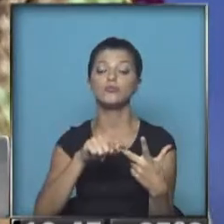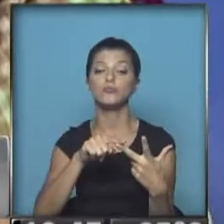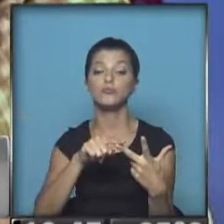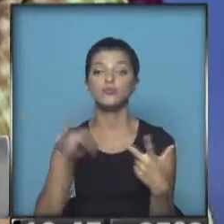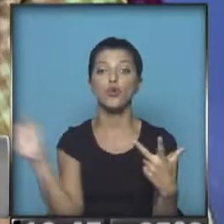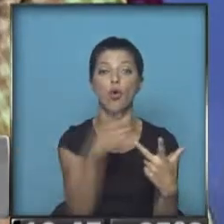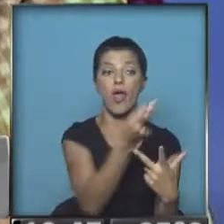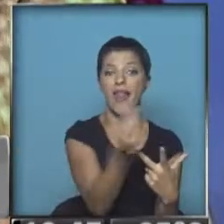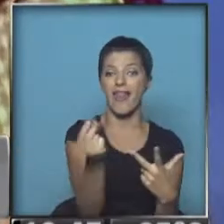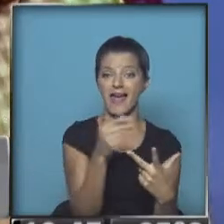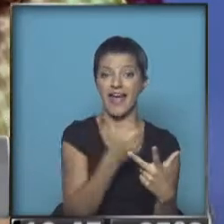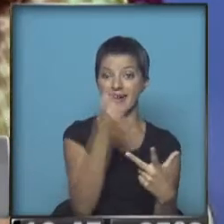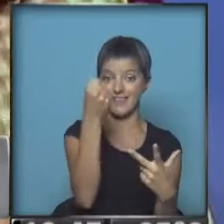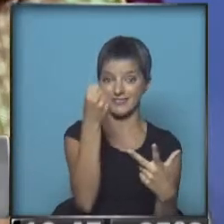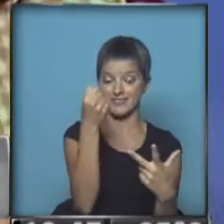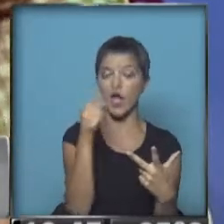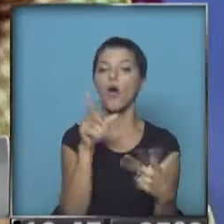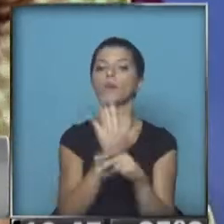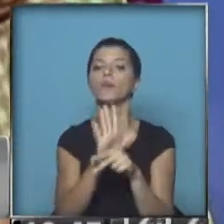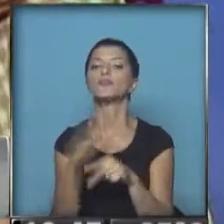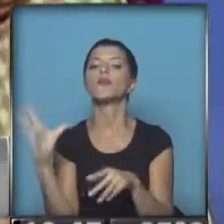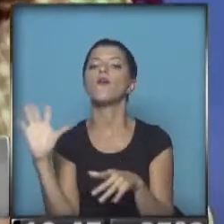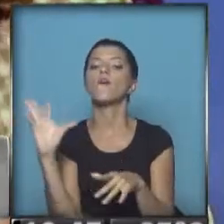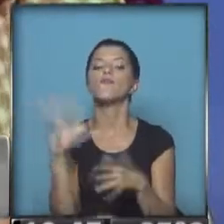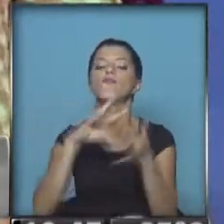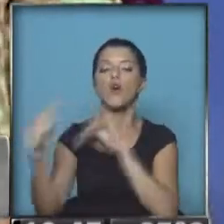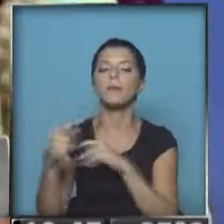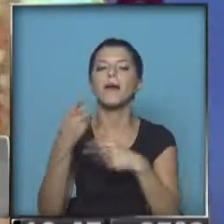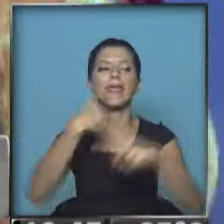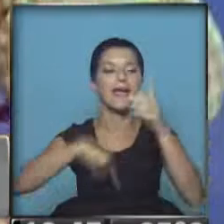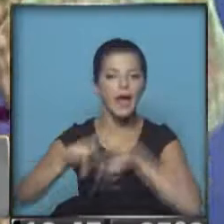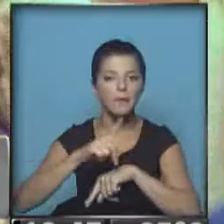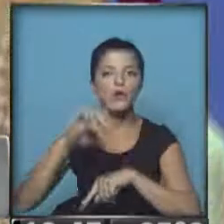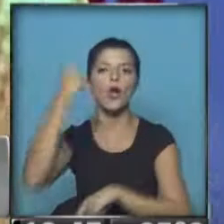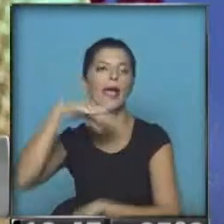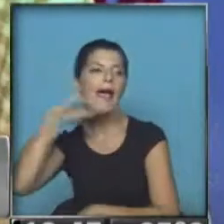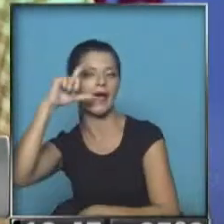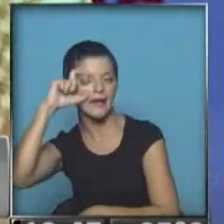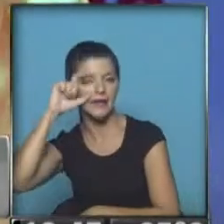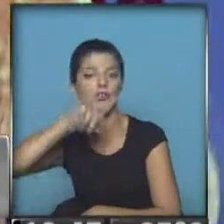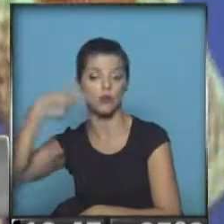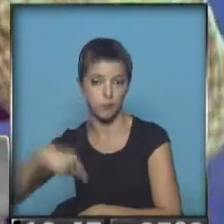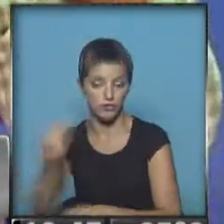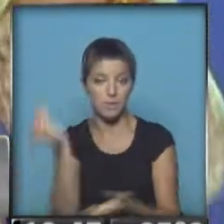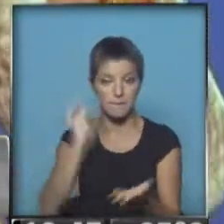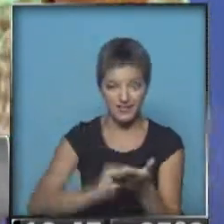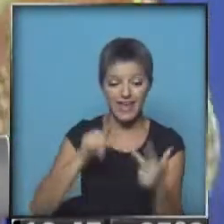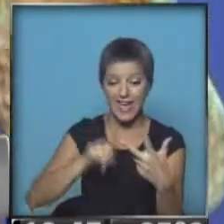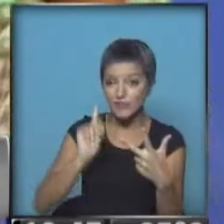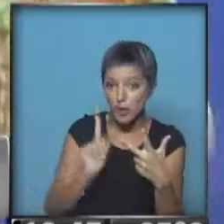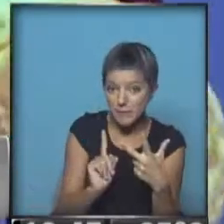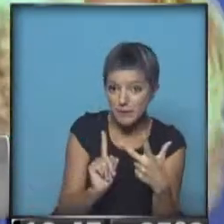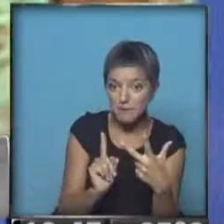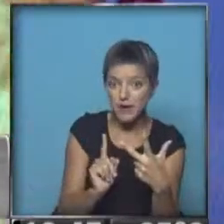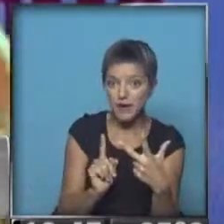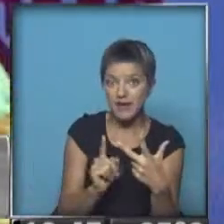la plata bajo la forma de megacanje, blindaje y qué otra cosa, y otras cosas más que se habían colocado